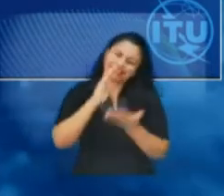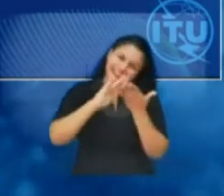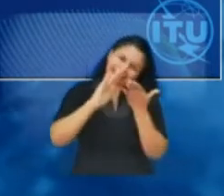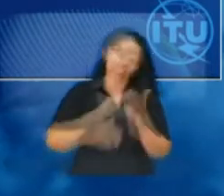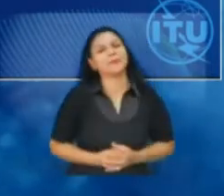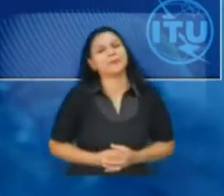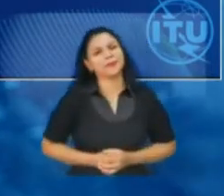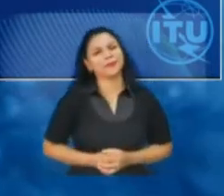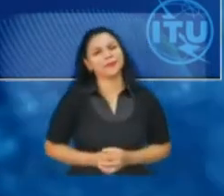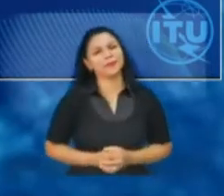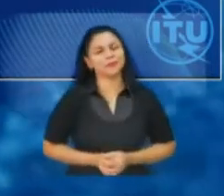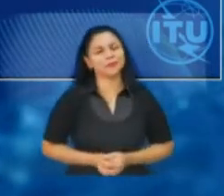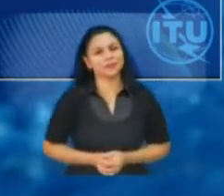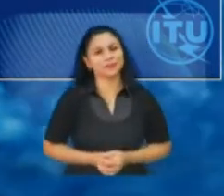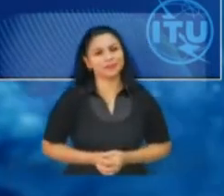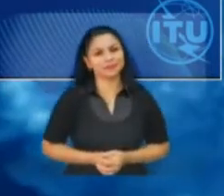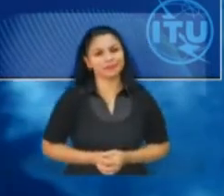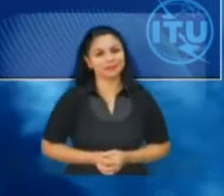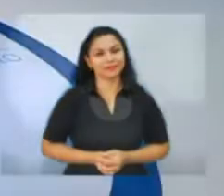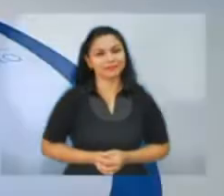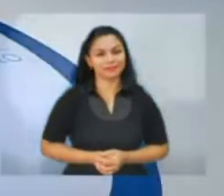much.